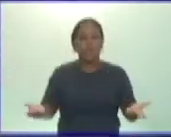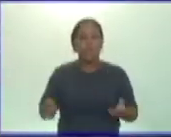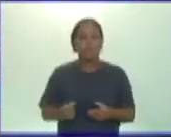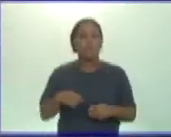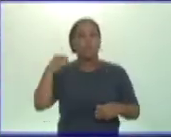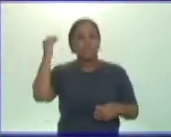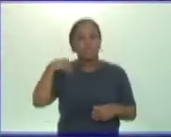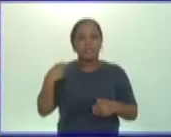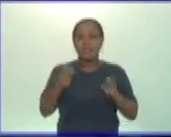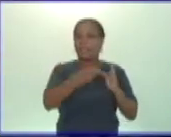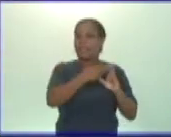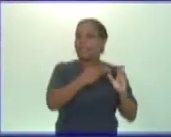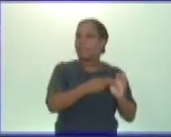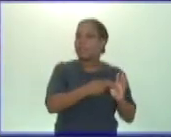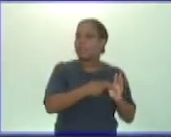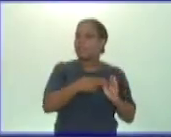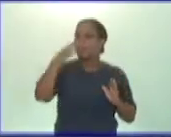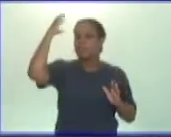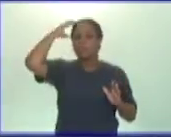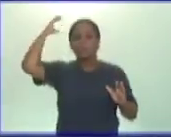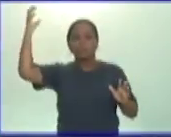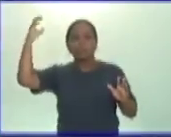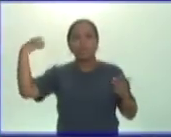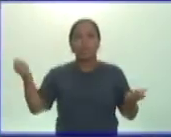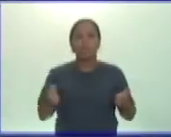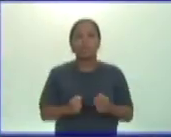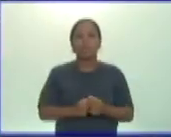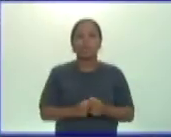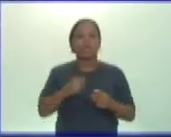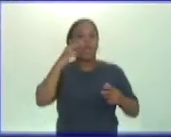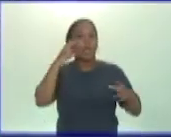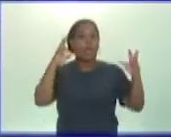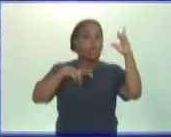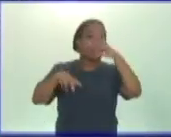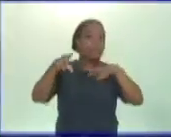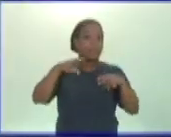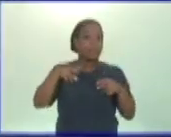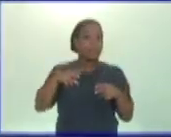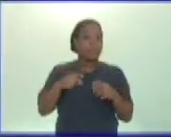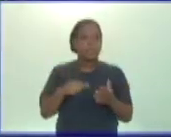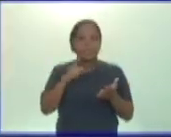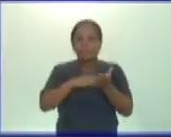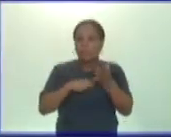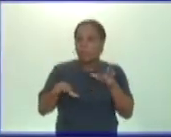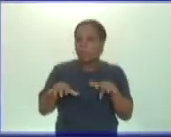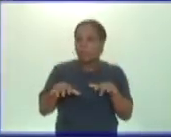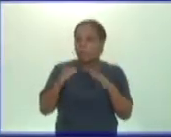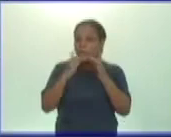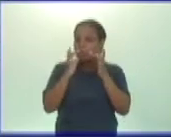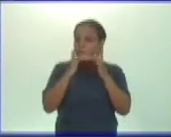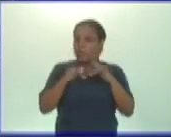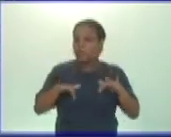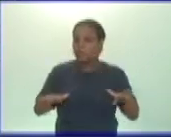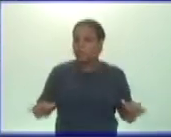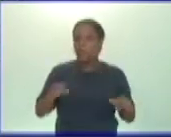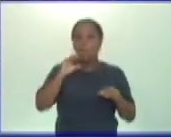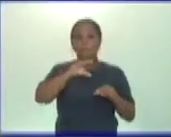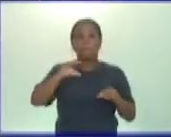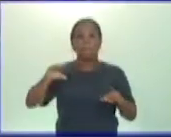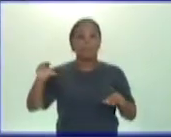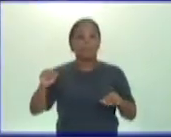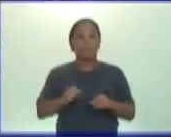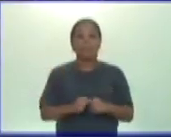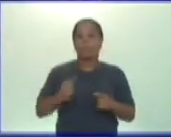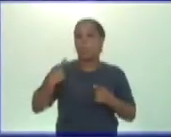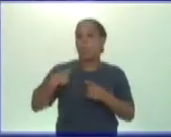medidas ha tomado la autoridad? Investiga, documéntate por internet, en tu biblioteca y en grupo con